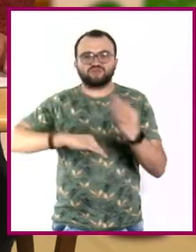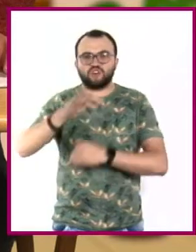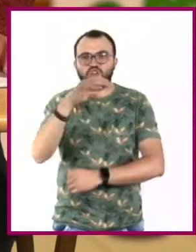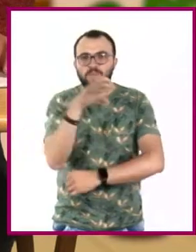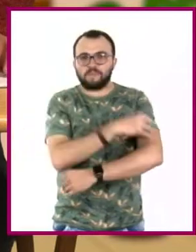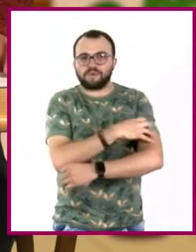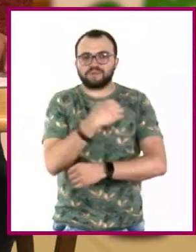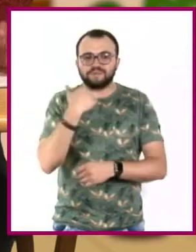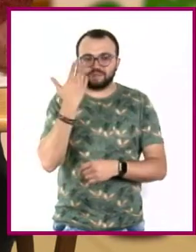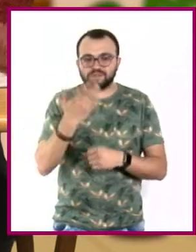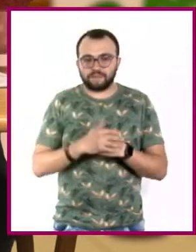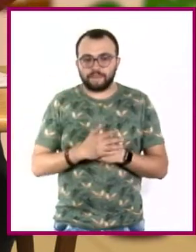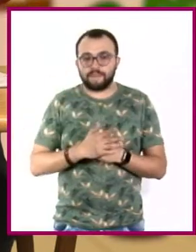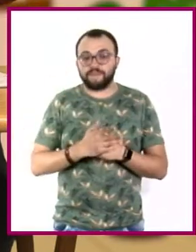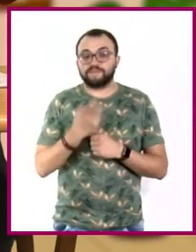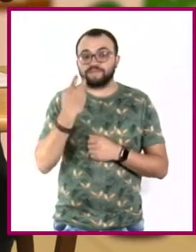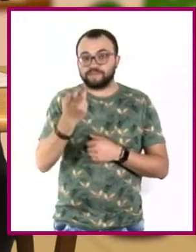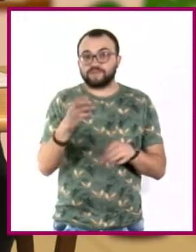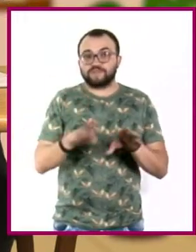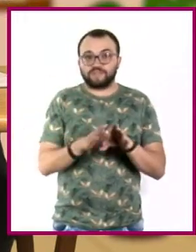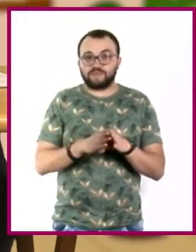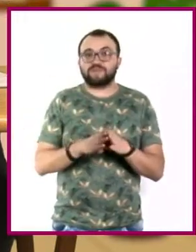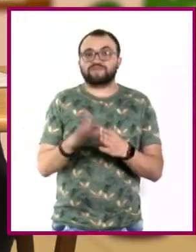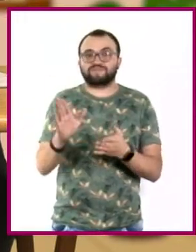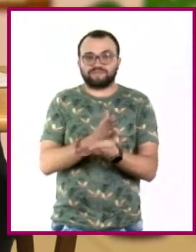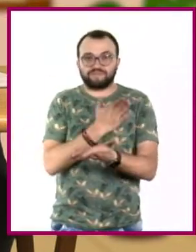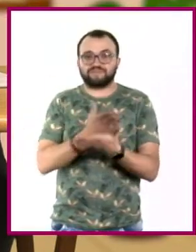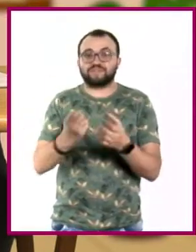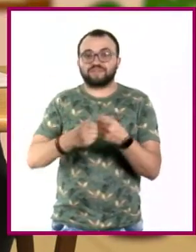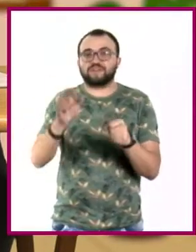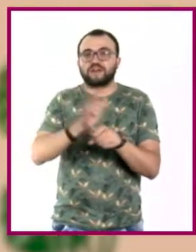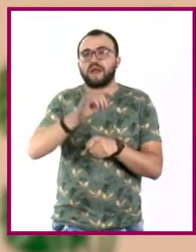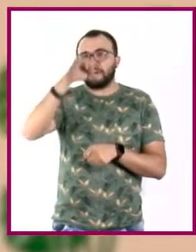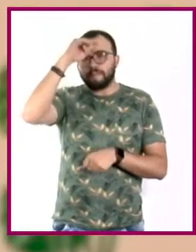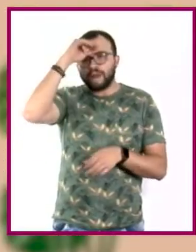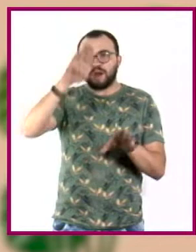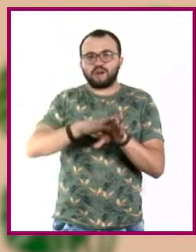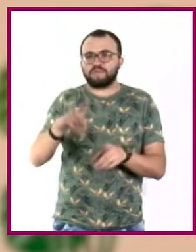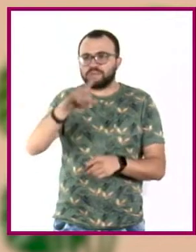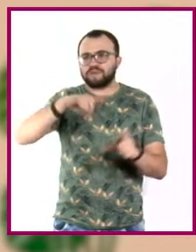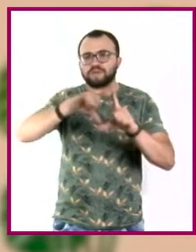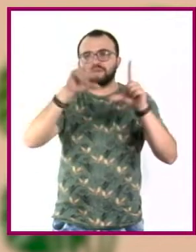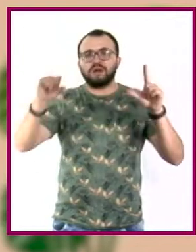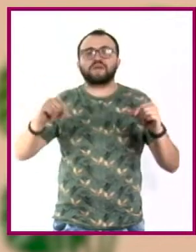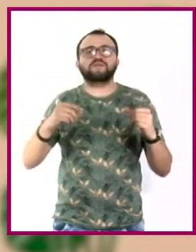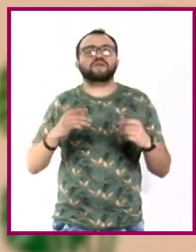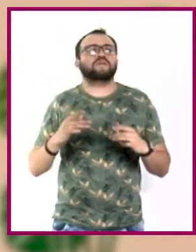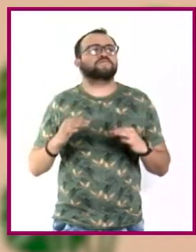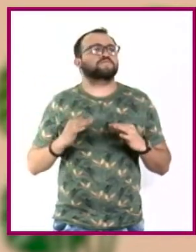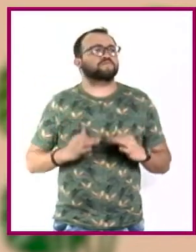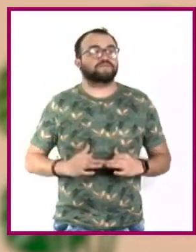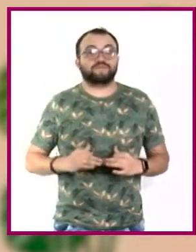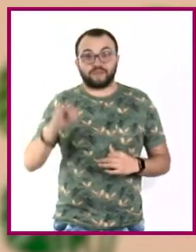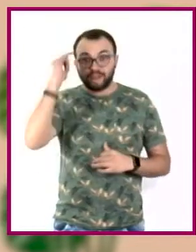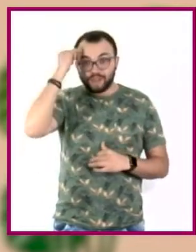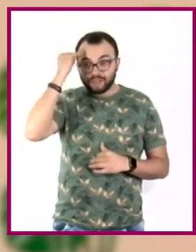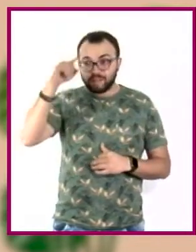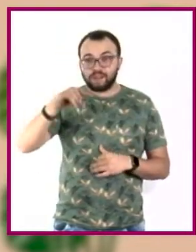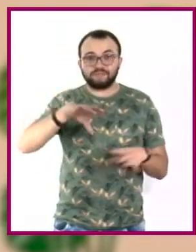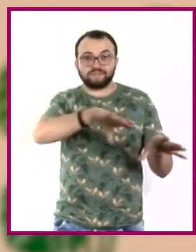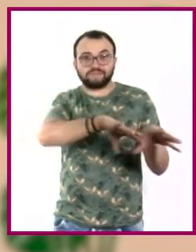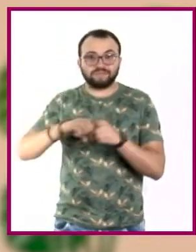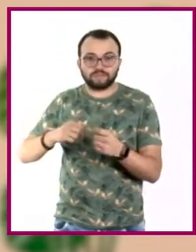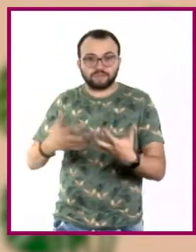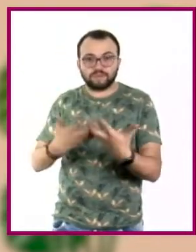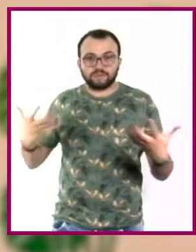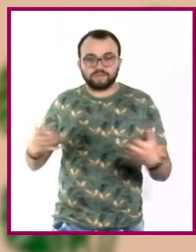tensiones sociales existían a pesar de la aparente calma que se vivía en el país. A los indígenas les quitaban sus tierras. A los